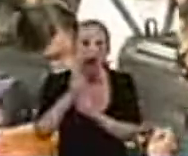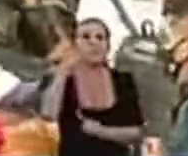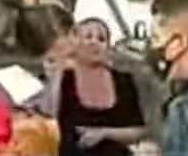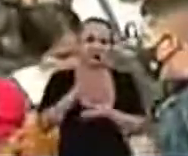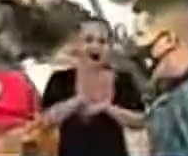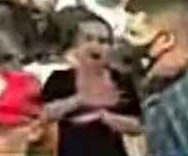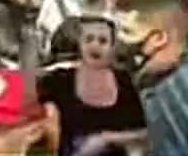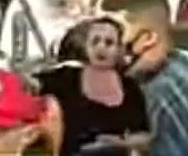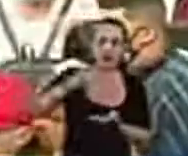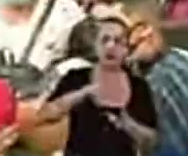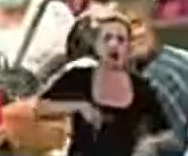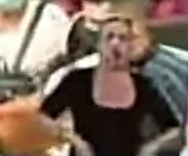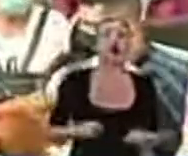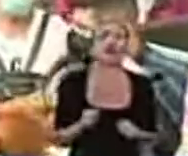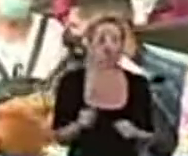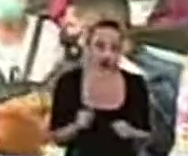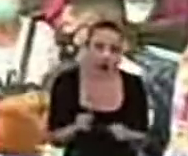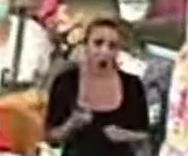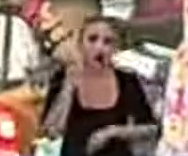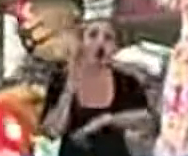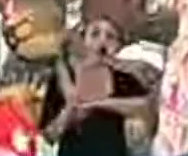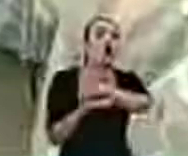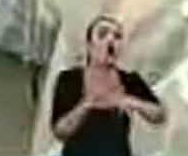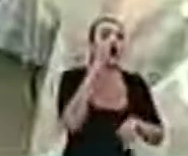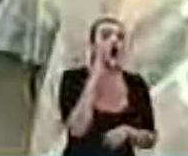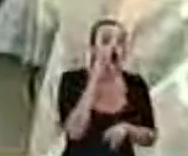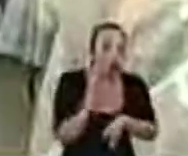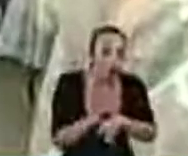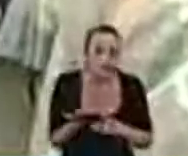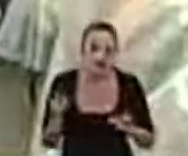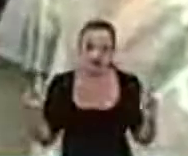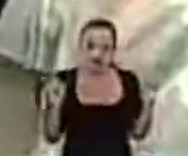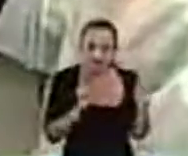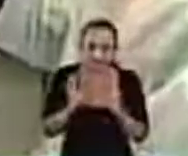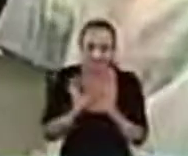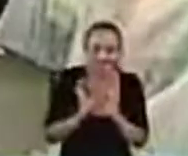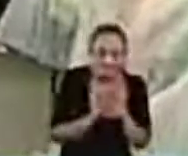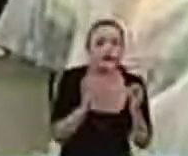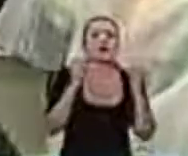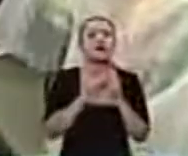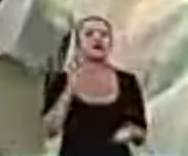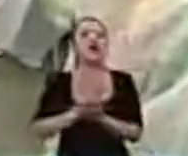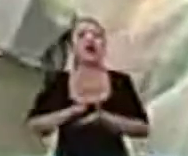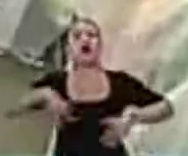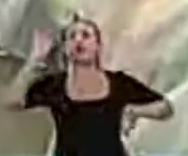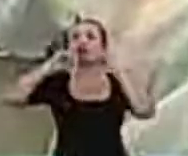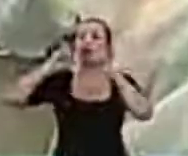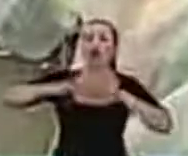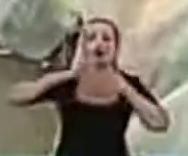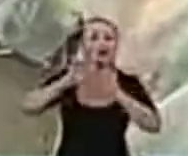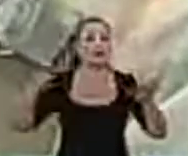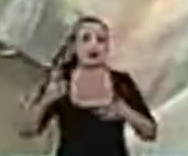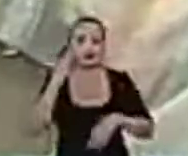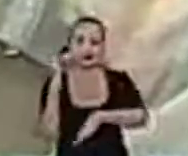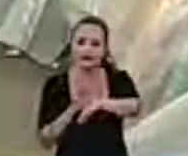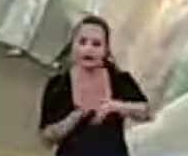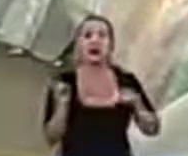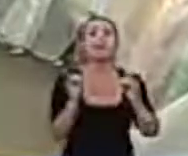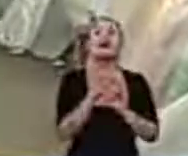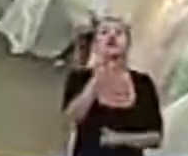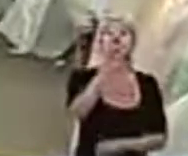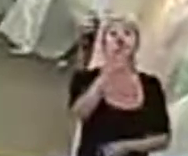República. Ojo con las aglomeraciones y el relajamiento frente a las medidas. La ocupación de unidades de cuidado intensivo